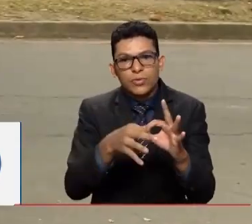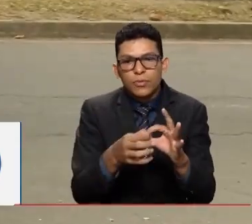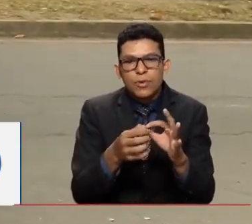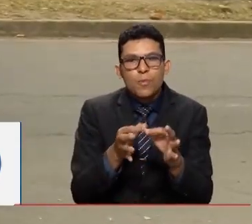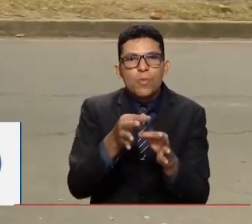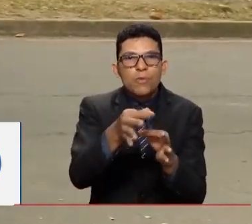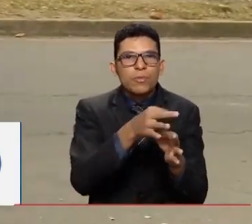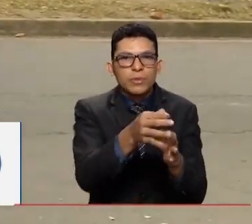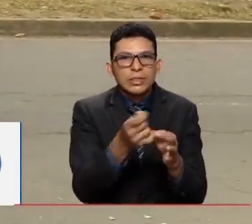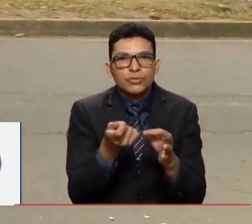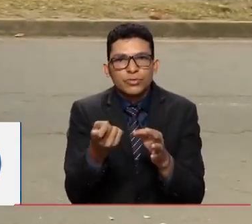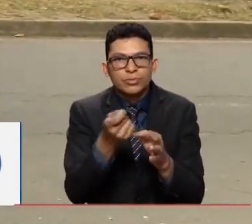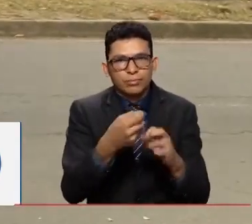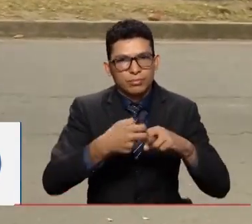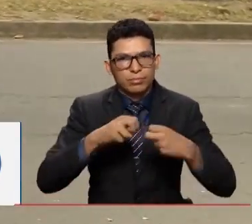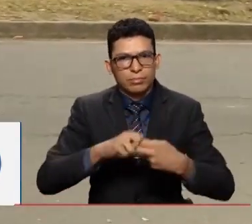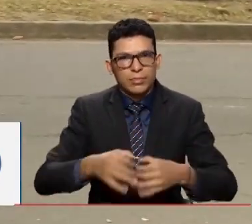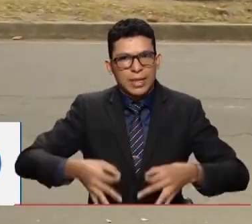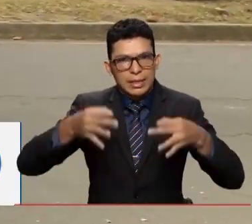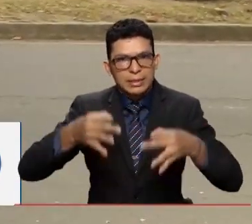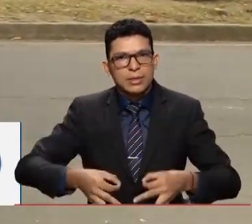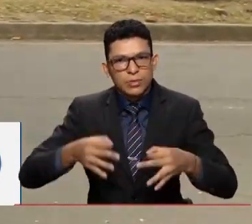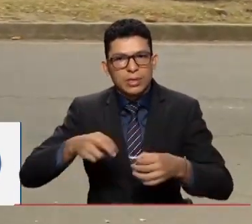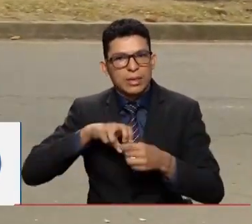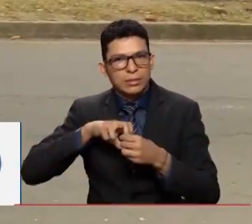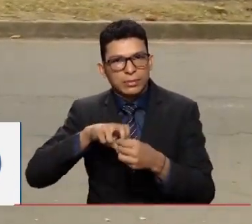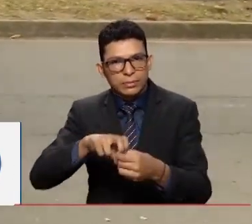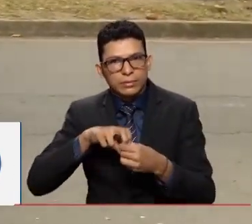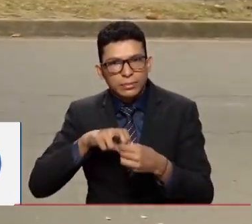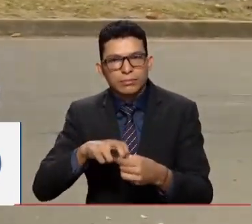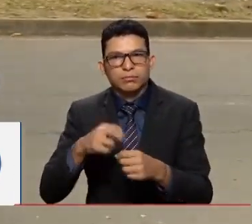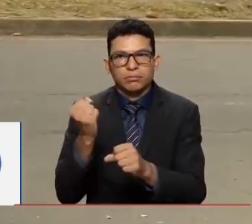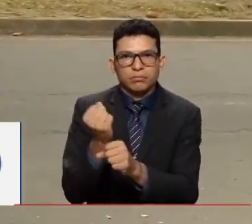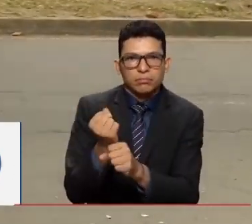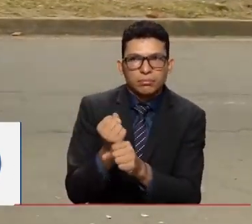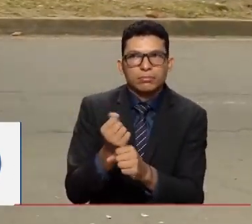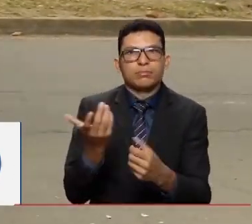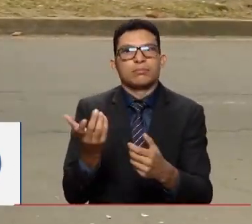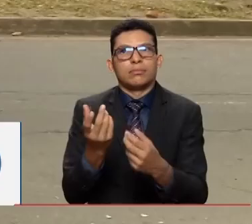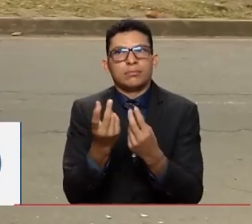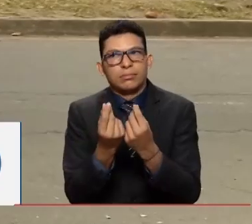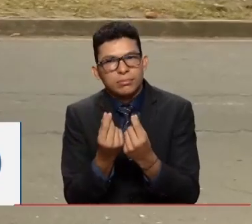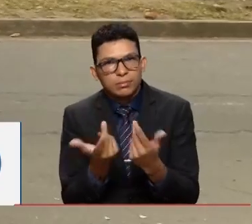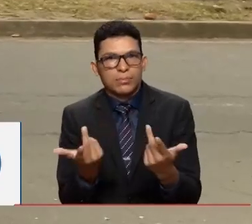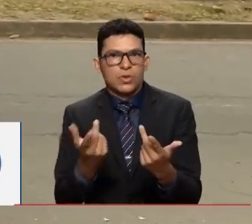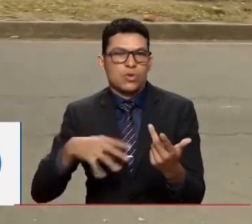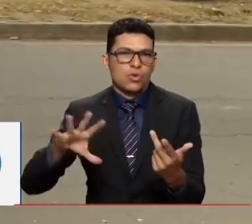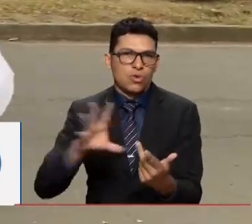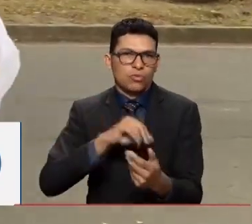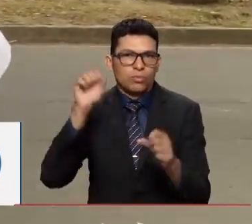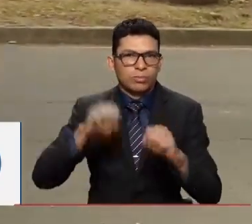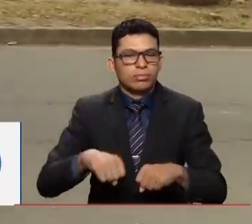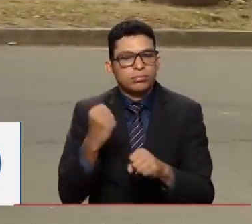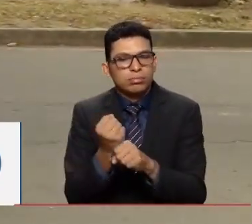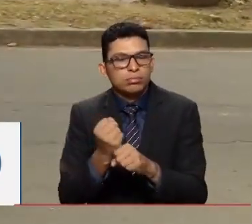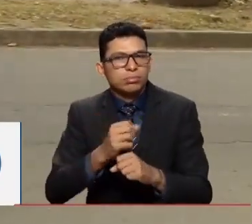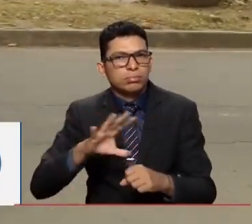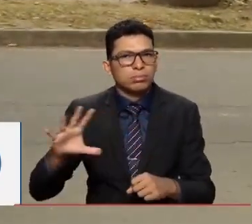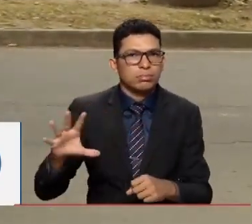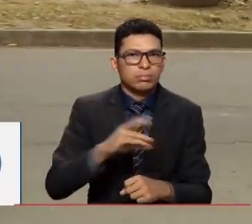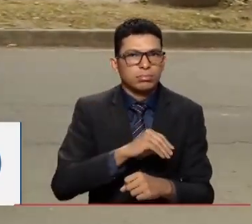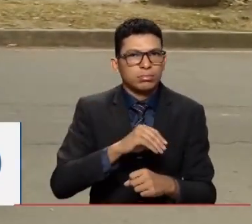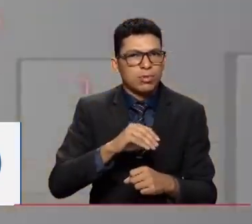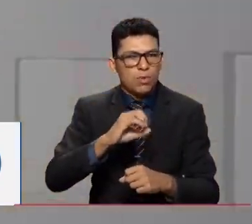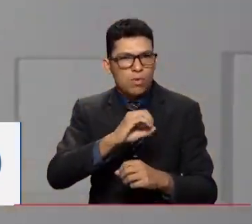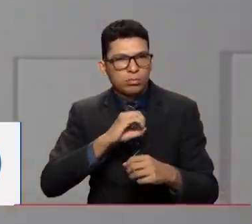estas problemáticas de seguridad, de movilidad, de empleo, de economía, la podamos trabajar entre todos y